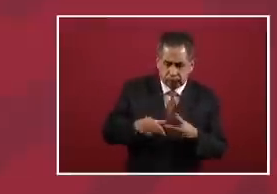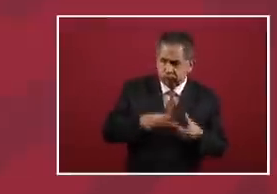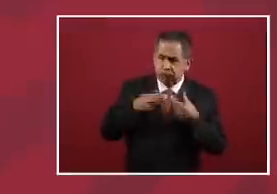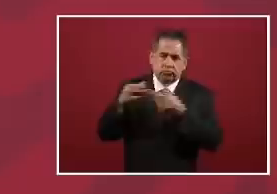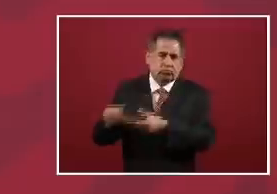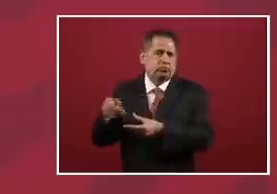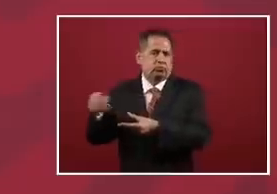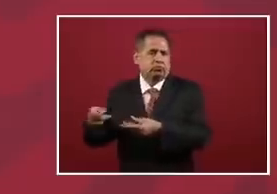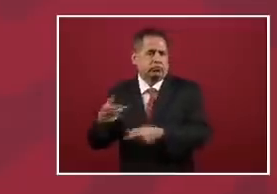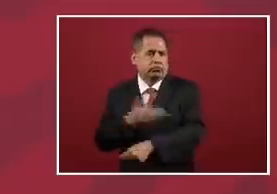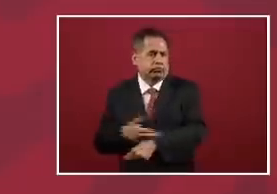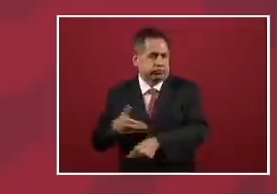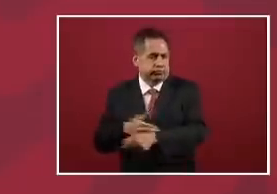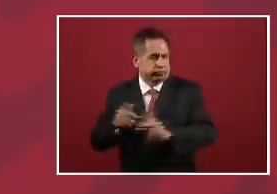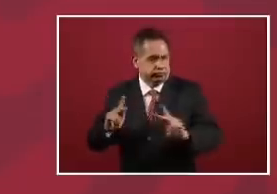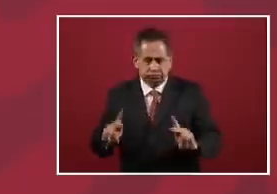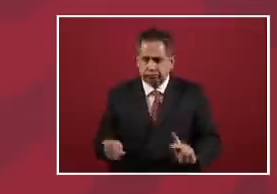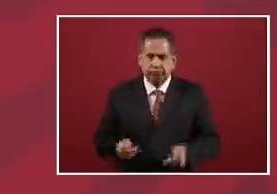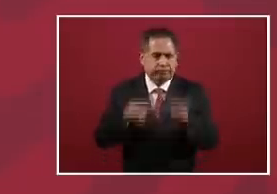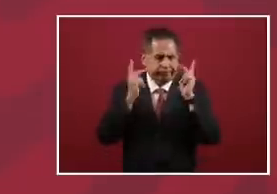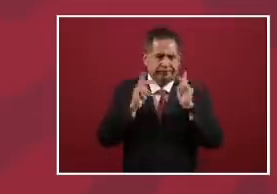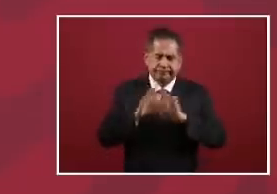venta con